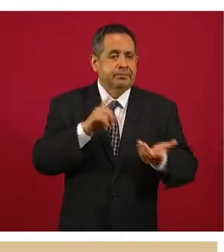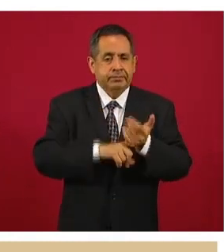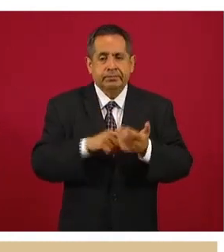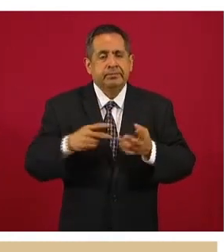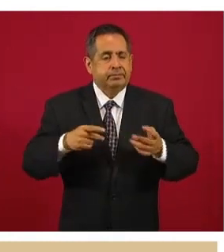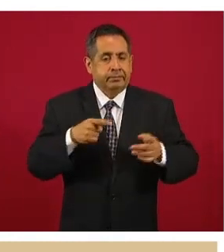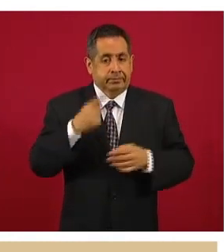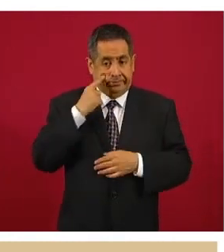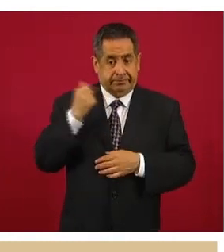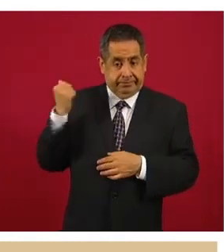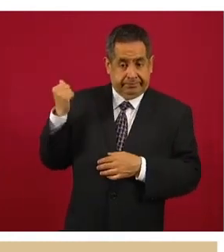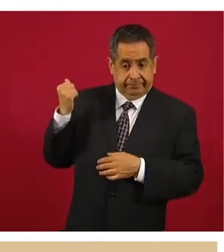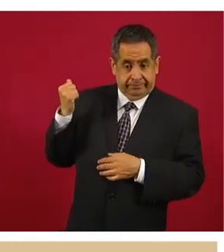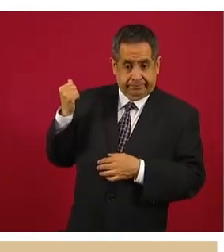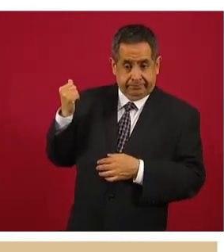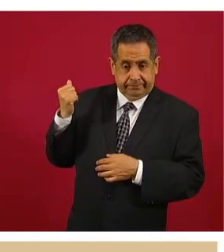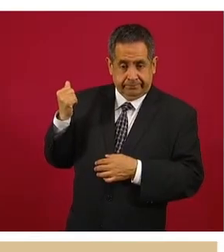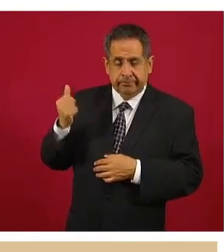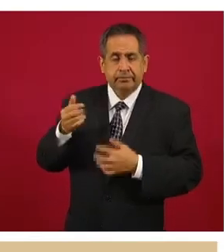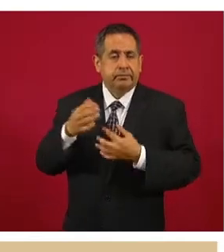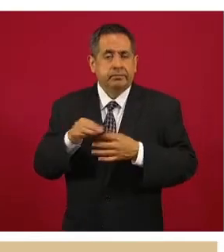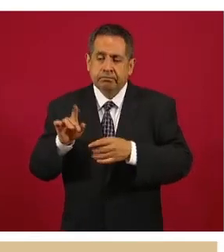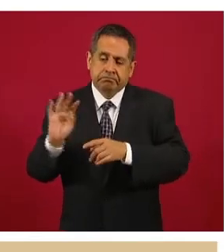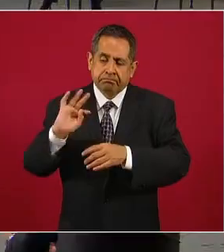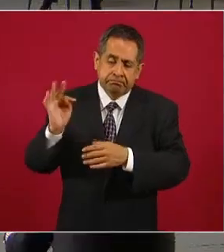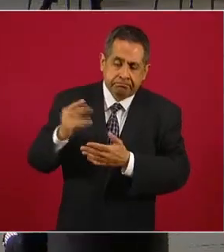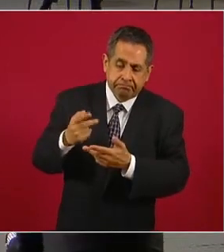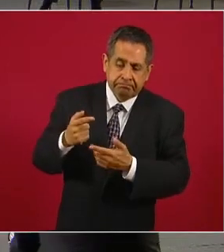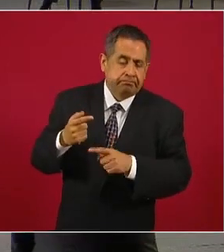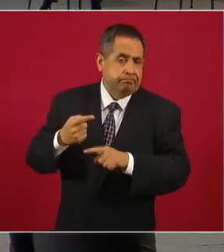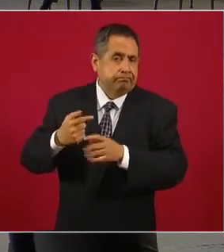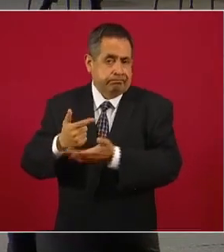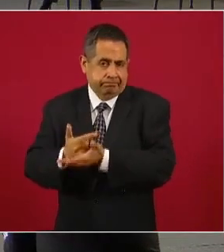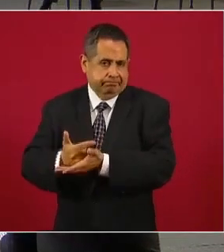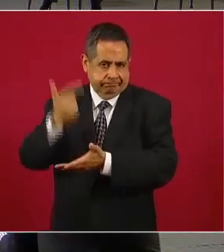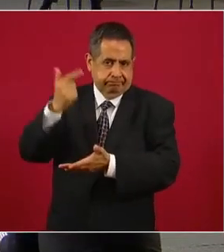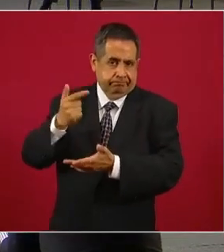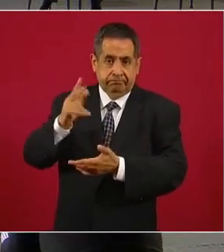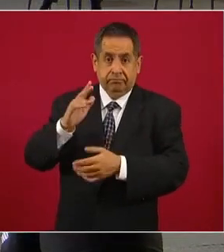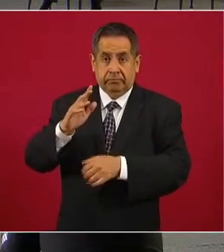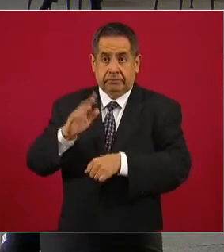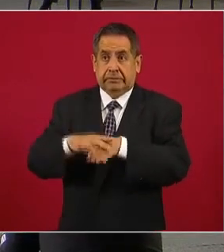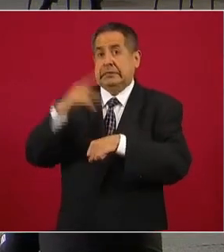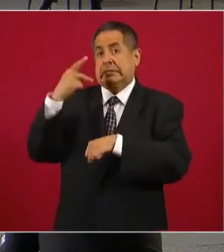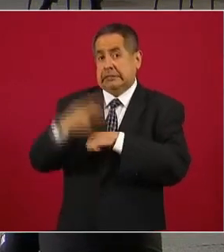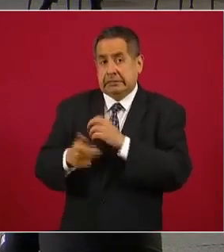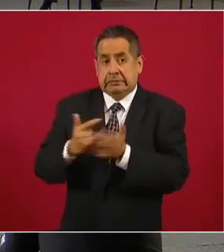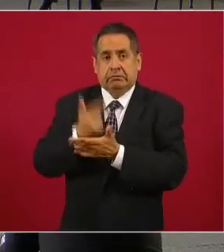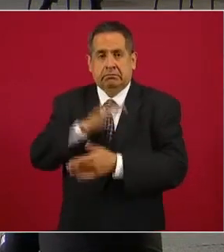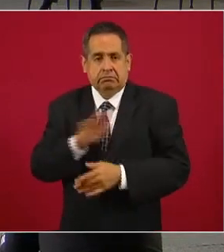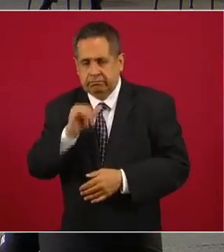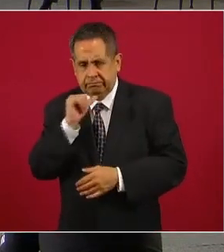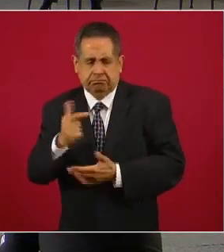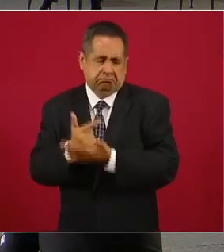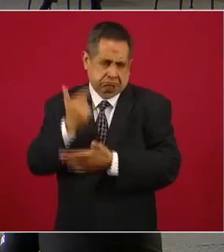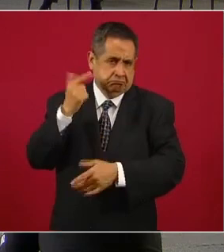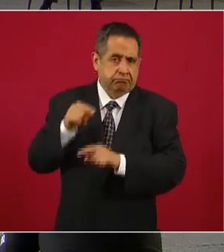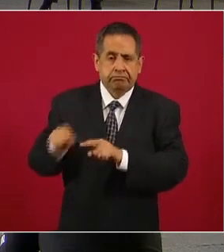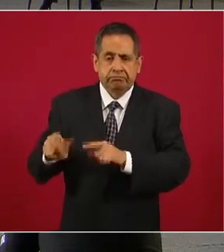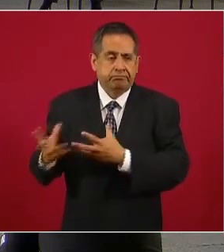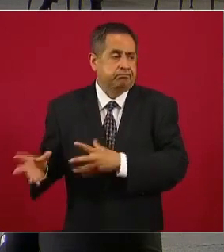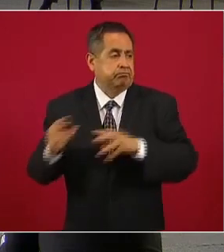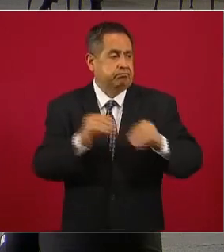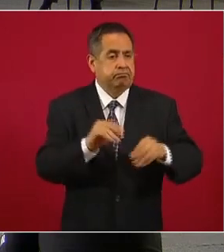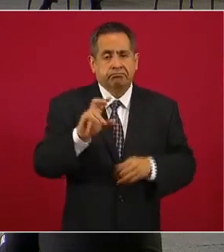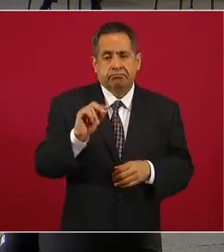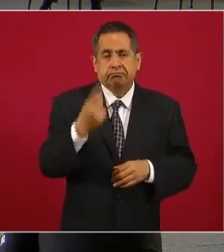para personas que están importantemente enfermas, pero no críticamente enfermas, solamente 31% de